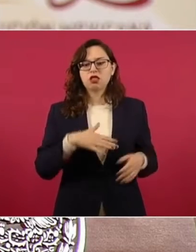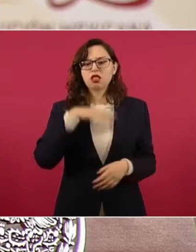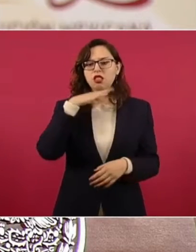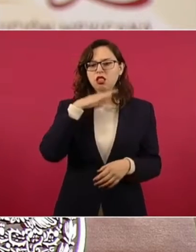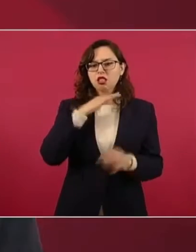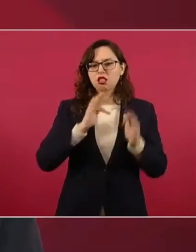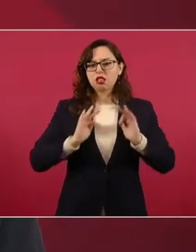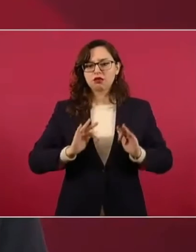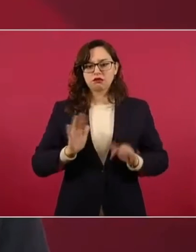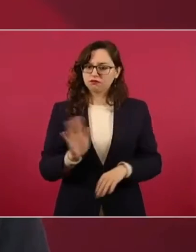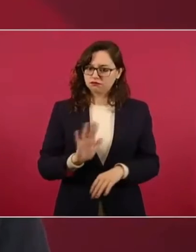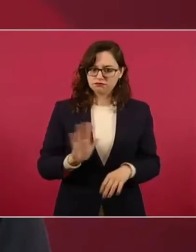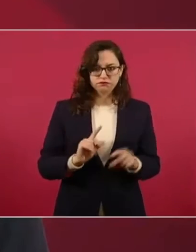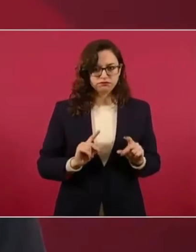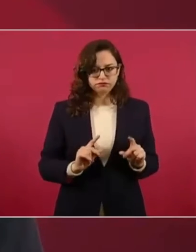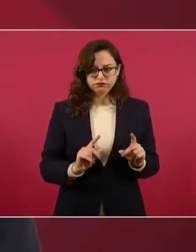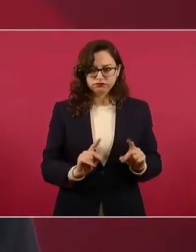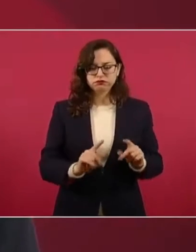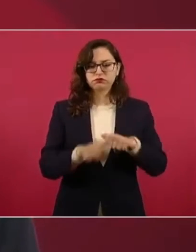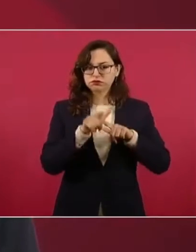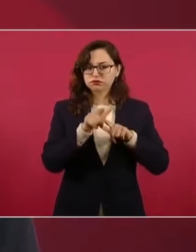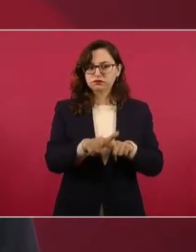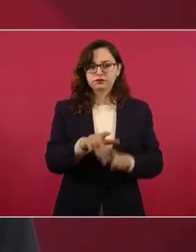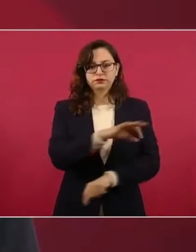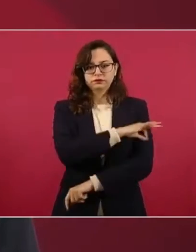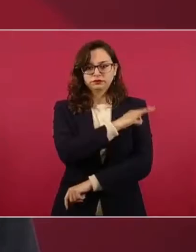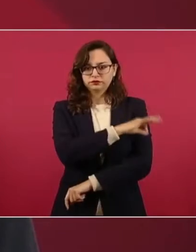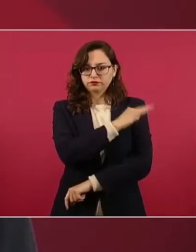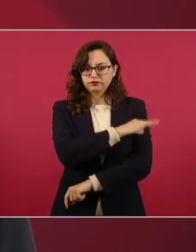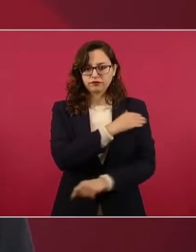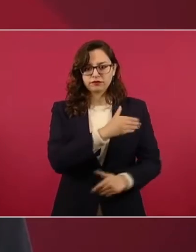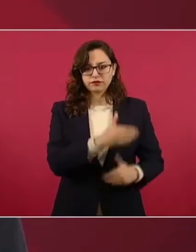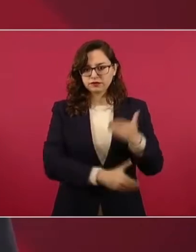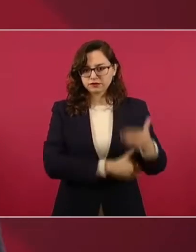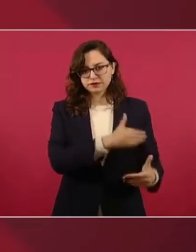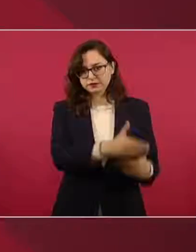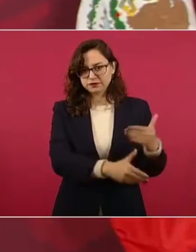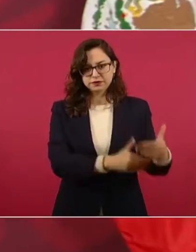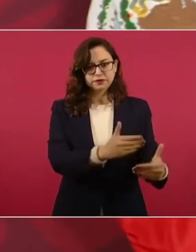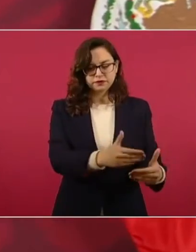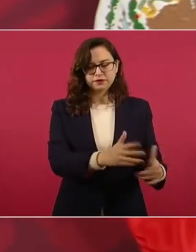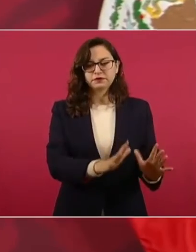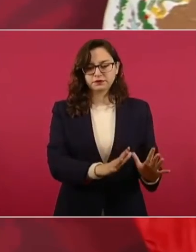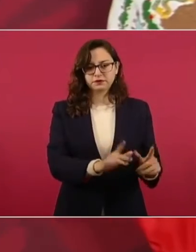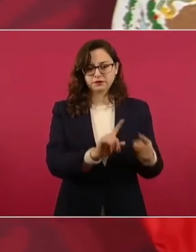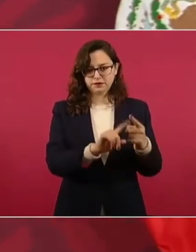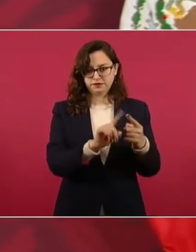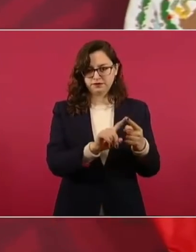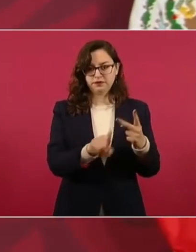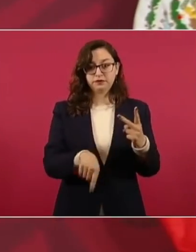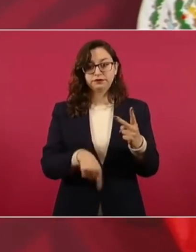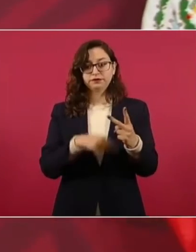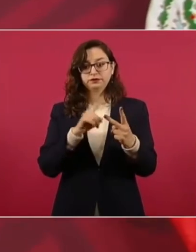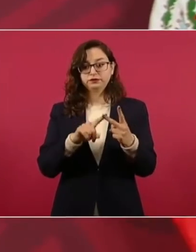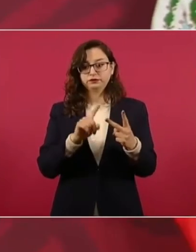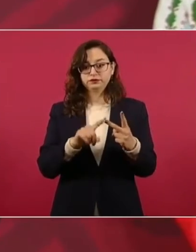con la vacunación, todo lo que se está haciendo. Y el otro frente